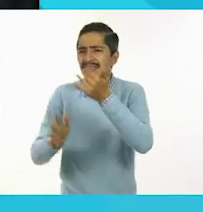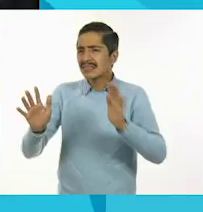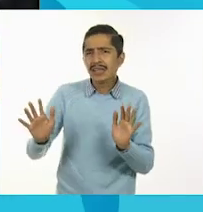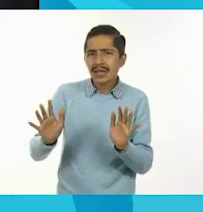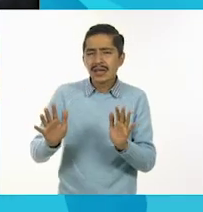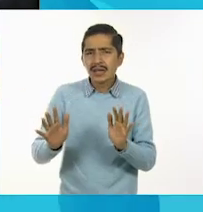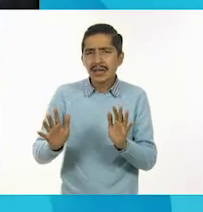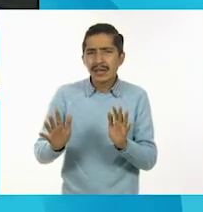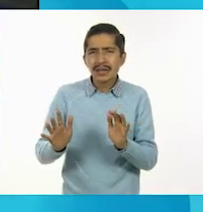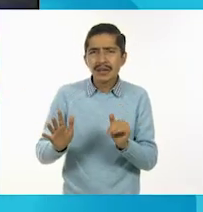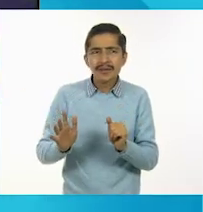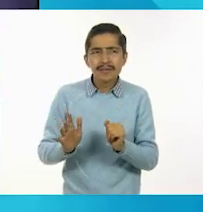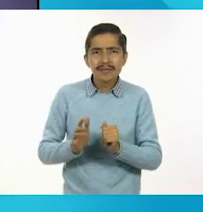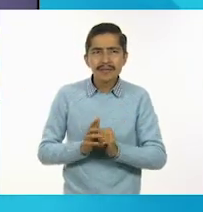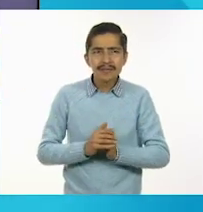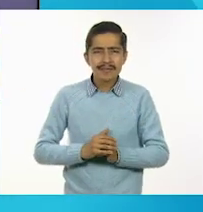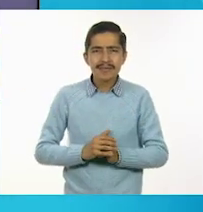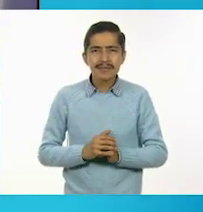adrede!